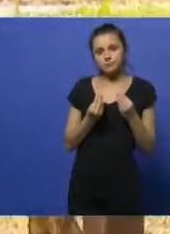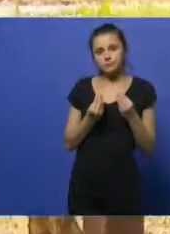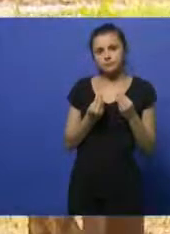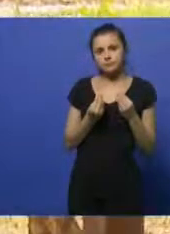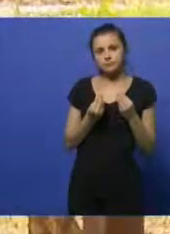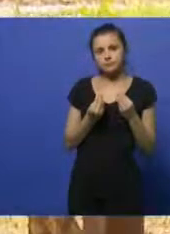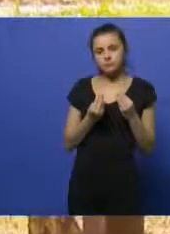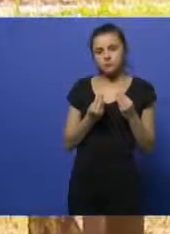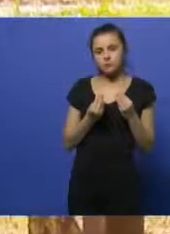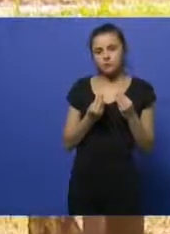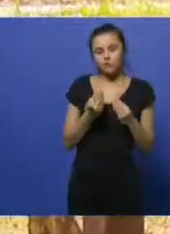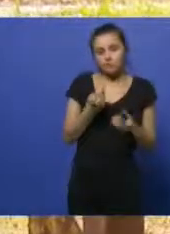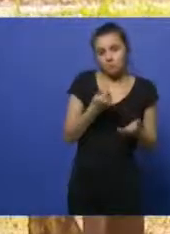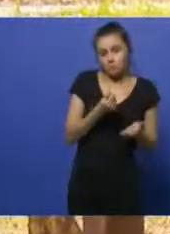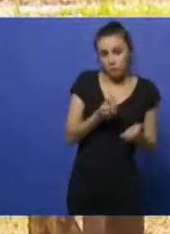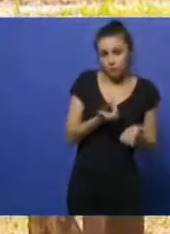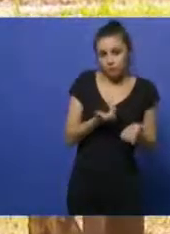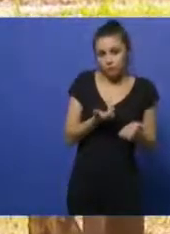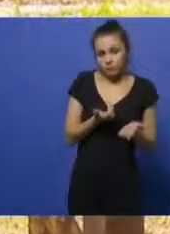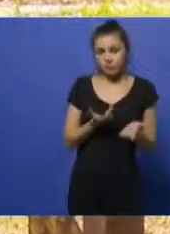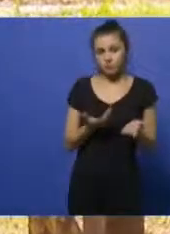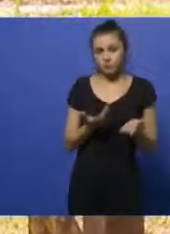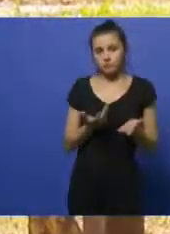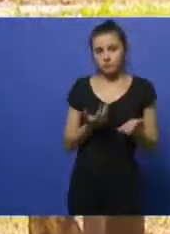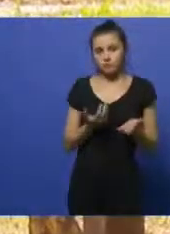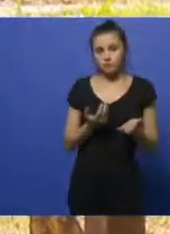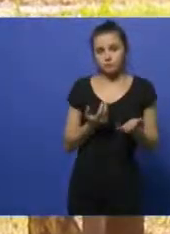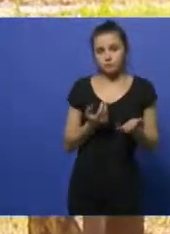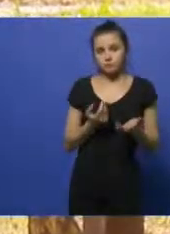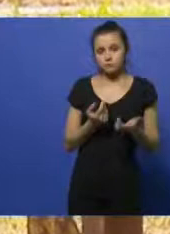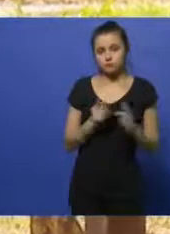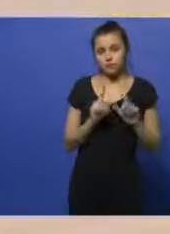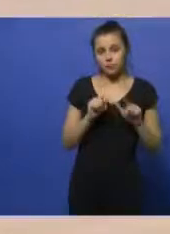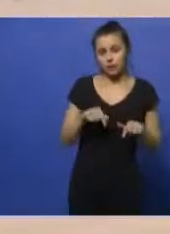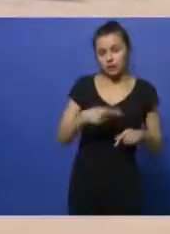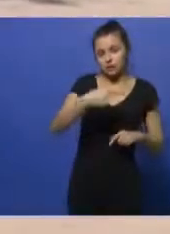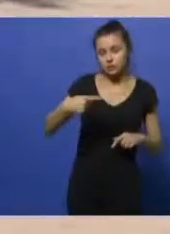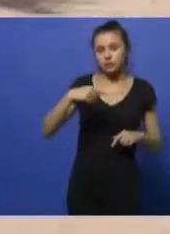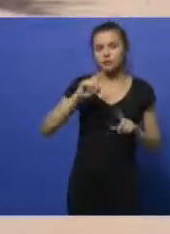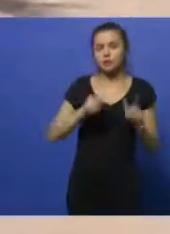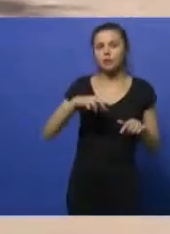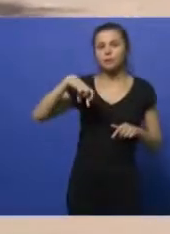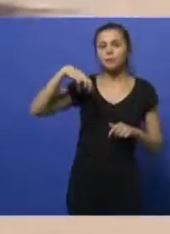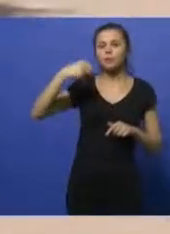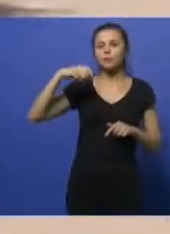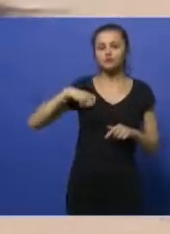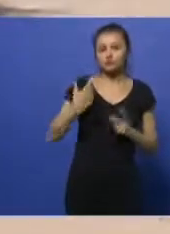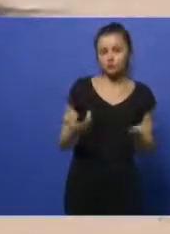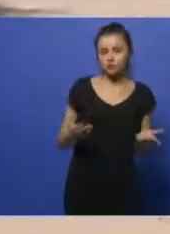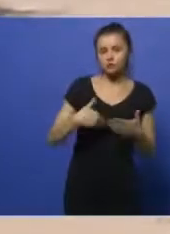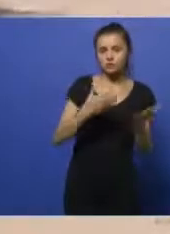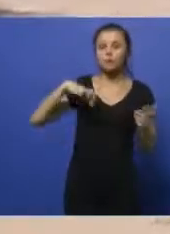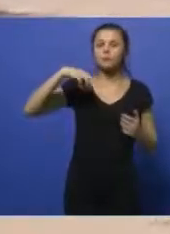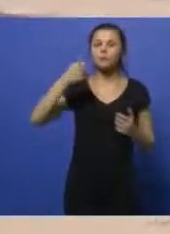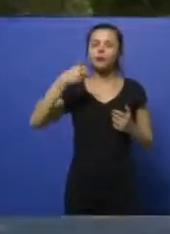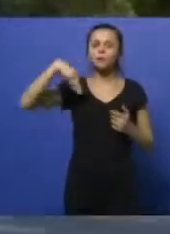de Garantía Sustentable. Y esta semana decidimos hacer lo mismo con el PAMI, y entonces ahora vamos a estar coordinando